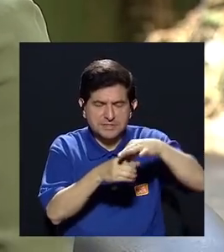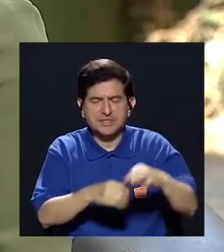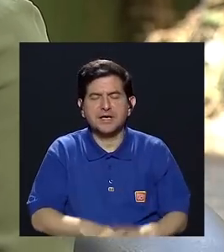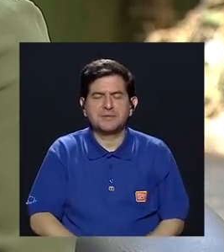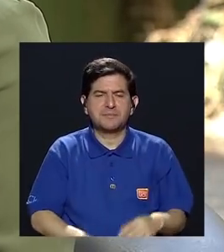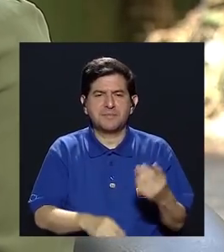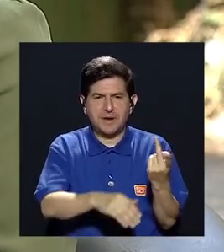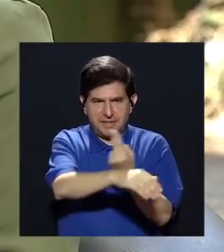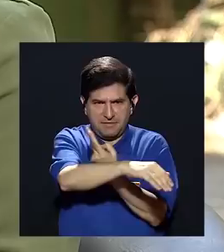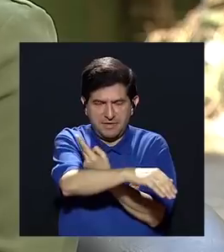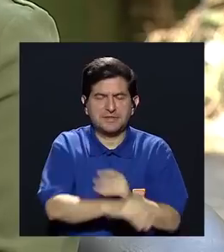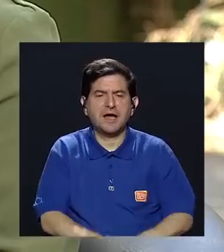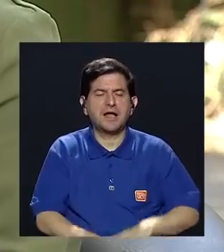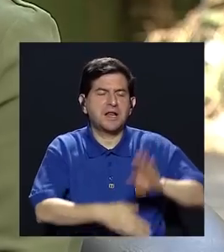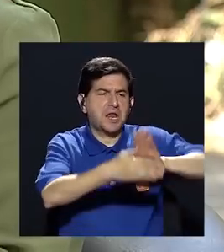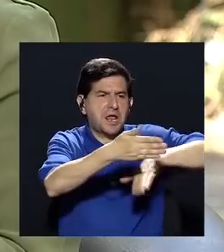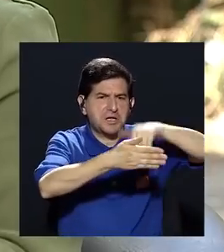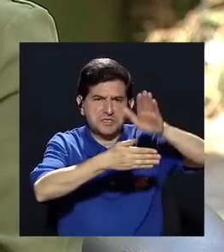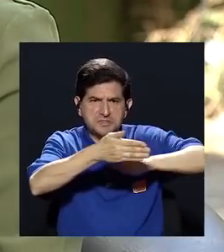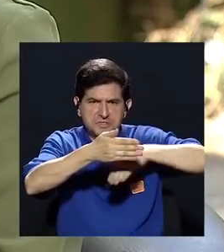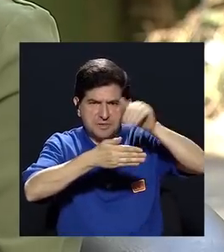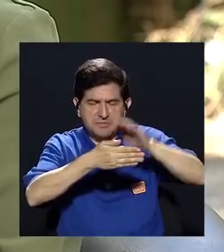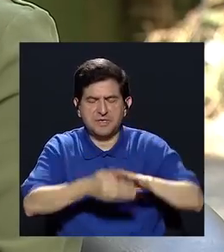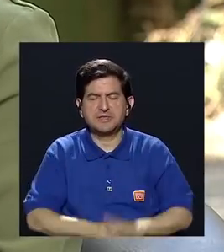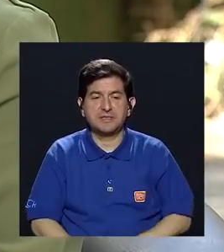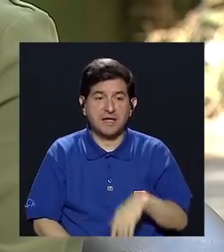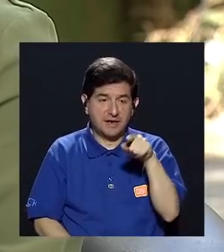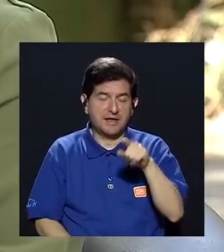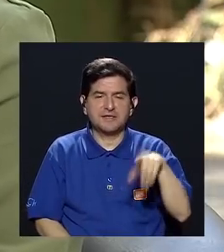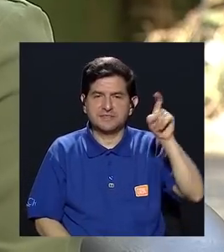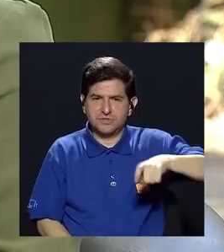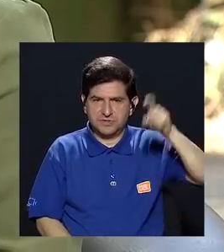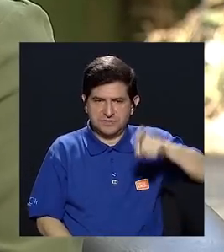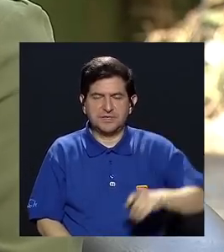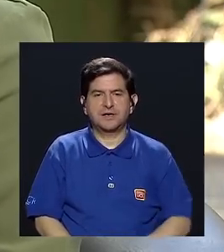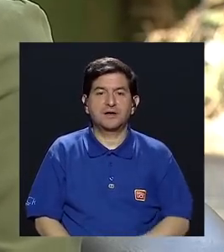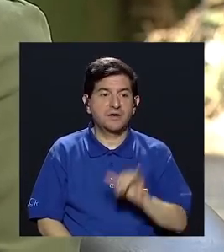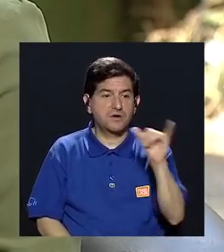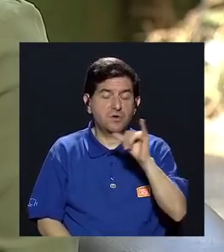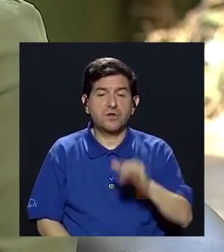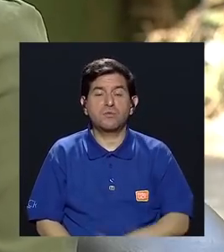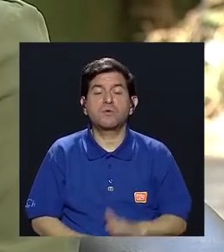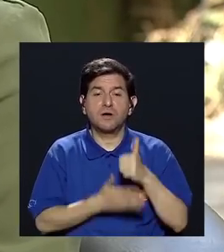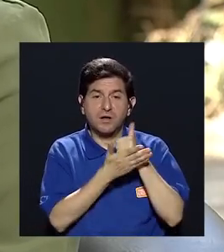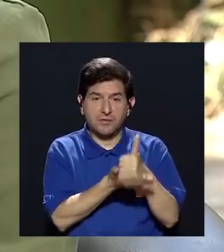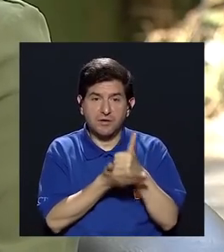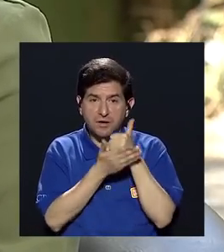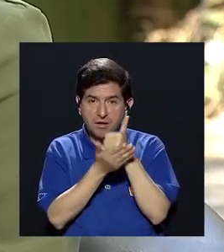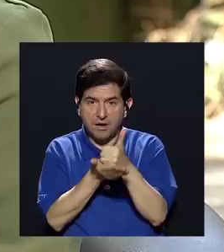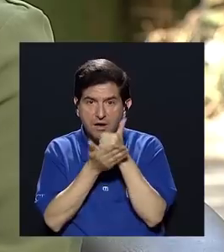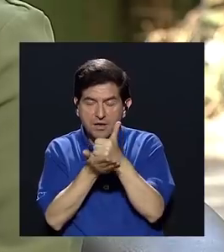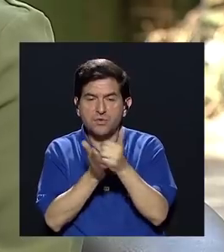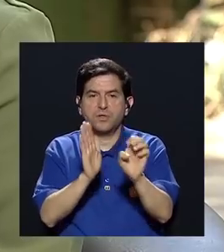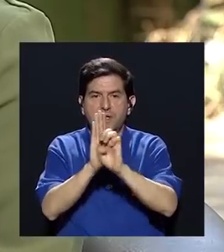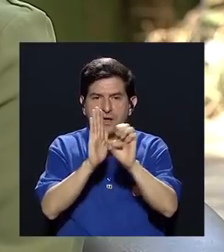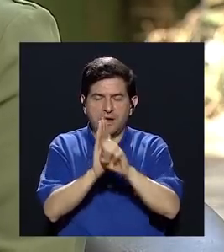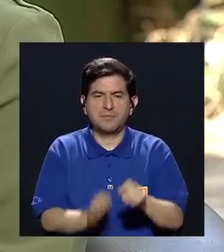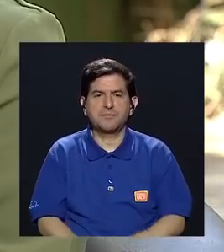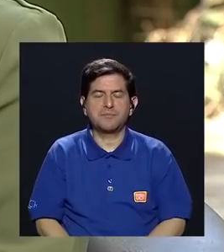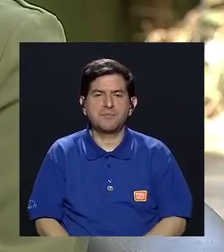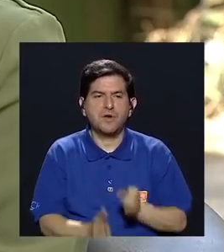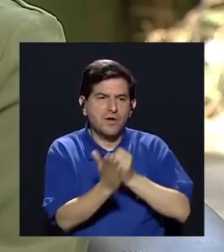pintar, o a cosas que el edificio necesita. También hacemos mucha colaboración con, por